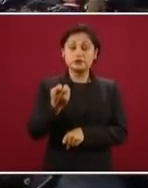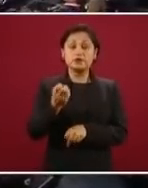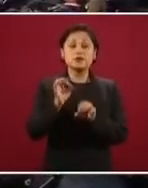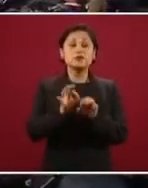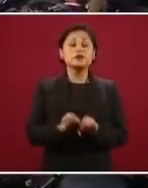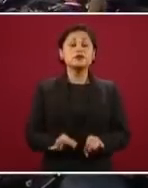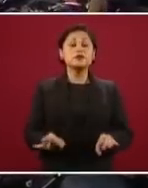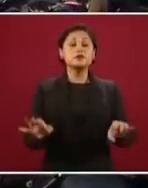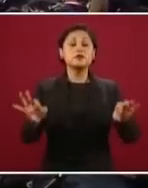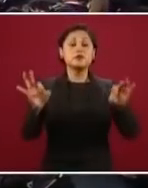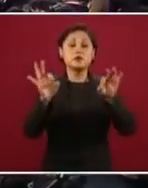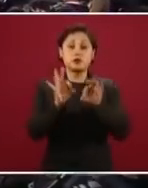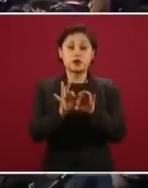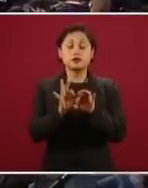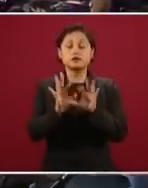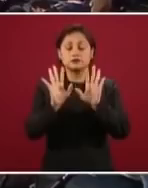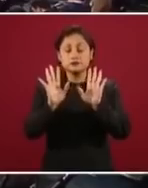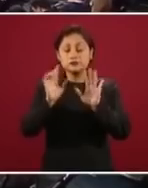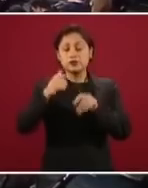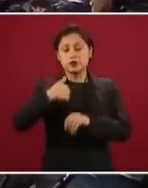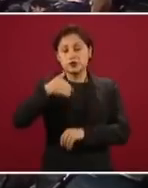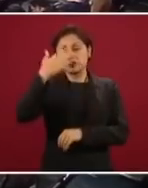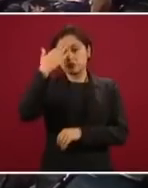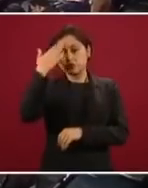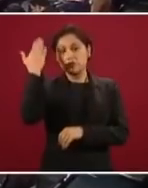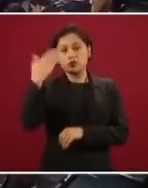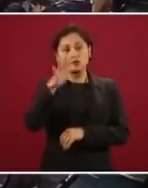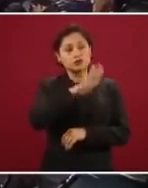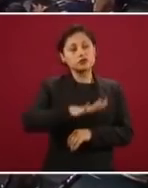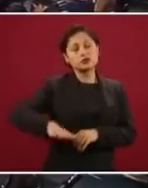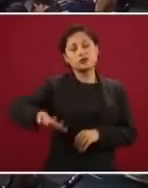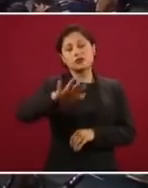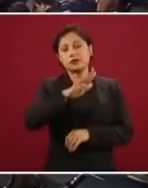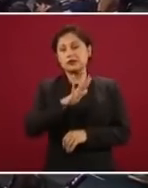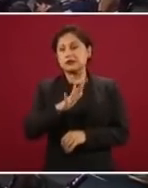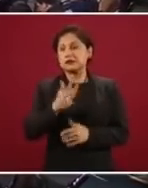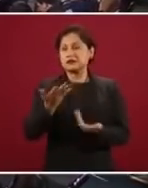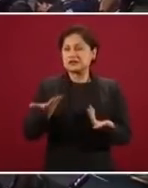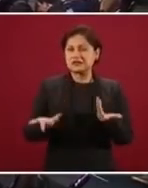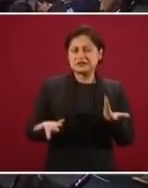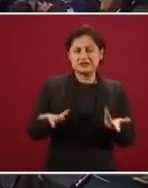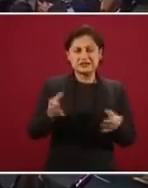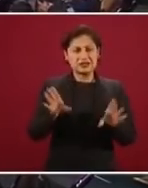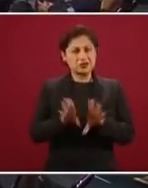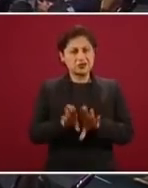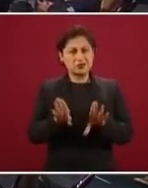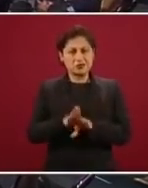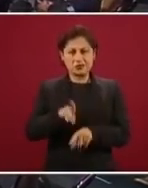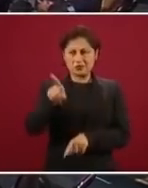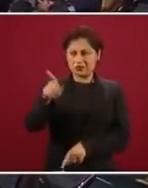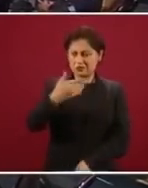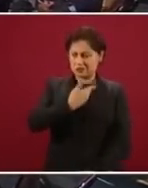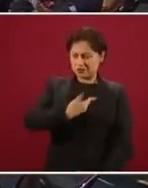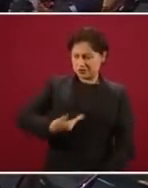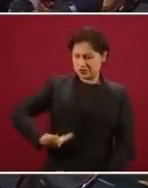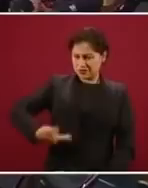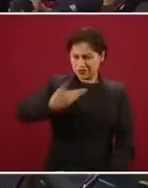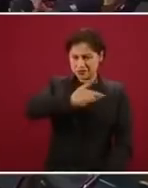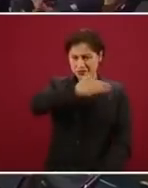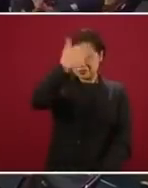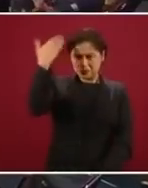cuesta entenderlo así como que el presidente no sabe si hay una